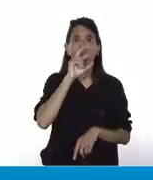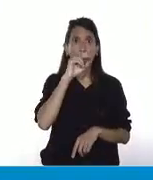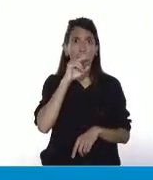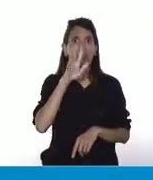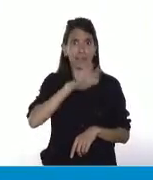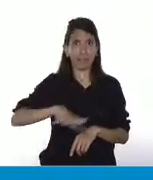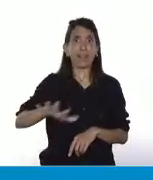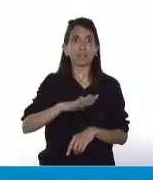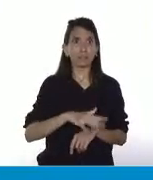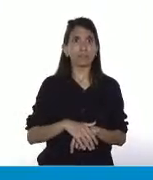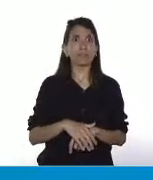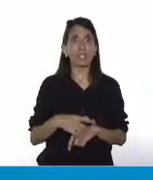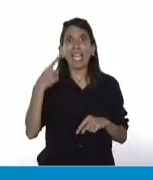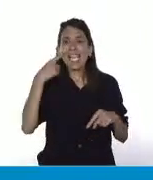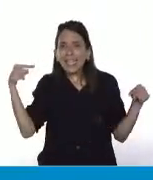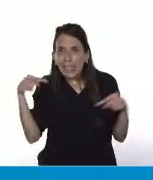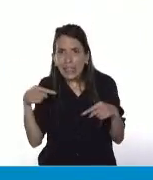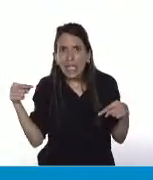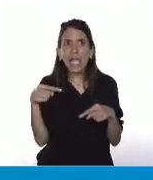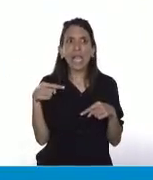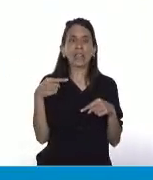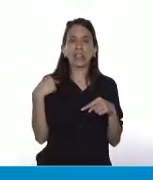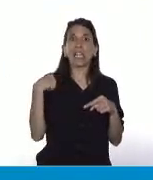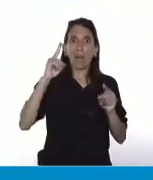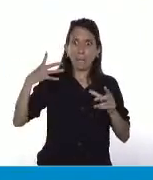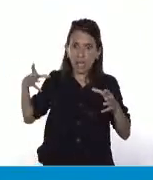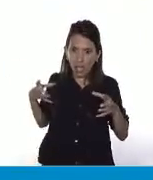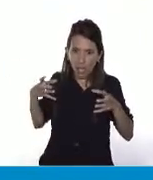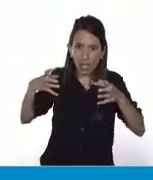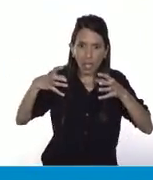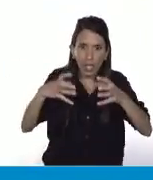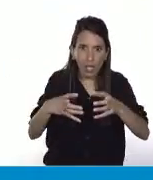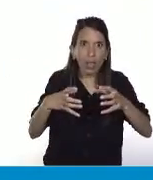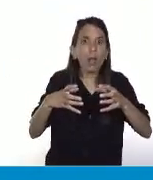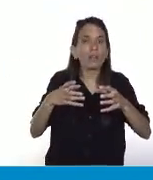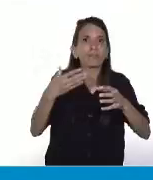su equipo que se tiene que poner al trabajo de la misma.